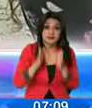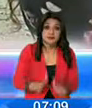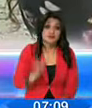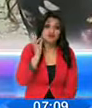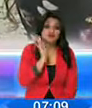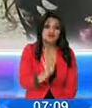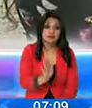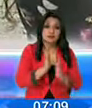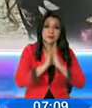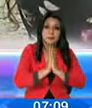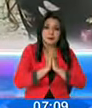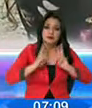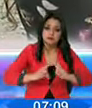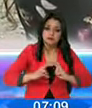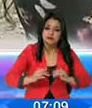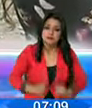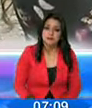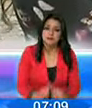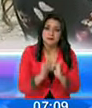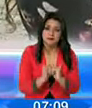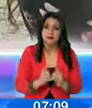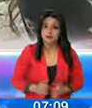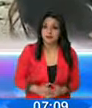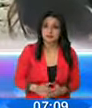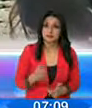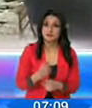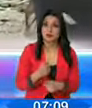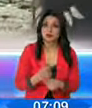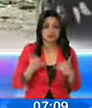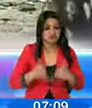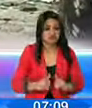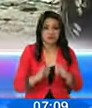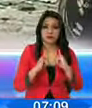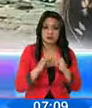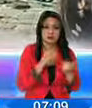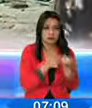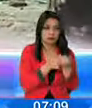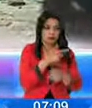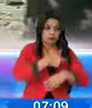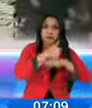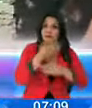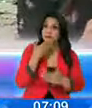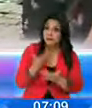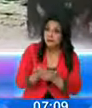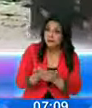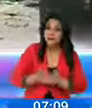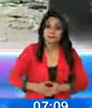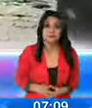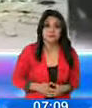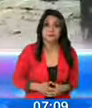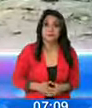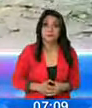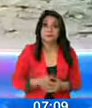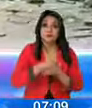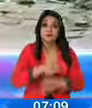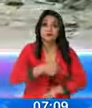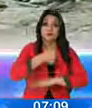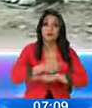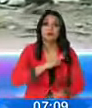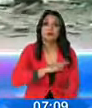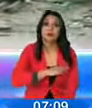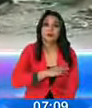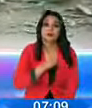que sigamos en este procedimiento y obviamente nosotros estamos prestos para colaborar con las autoridades. Agradecemos muchísimo. Cabe señalar que las autoridades municipales